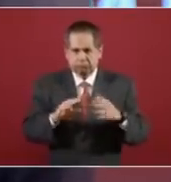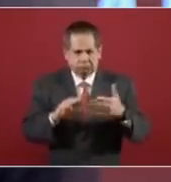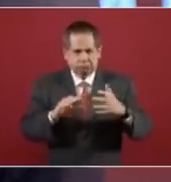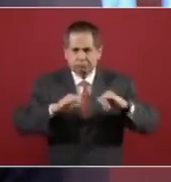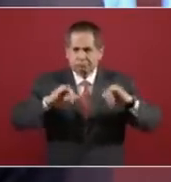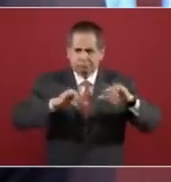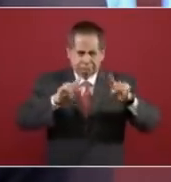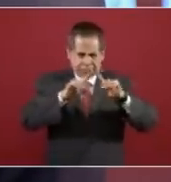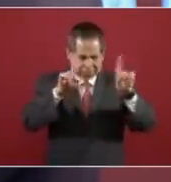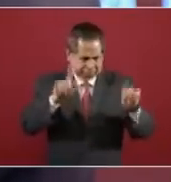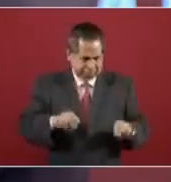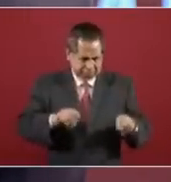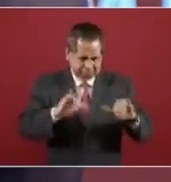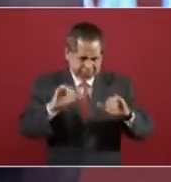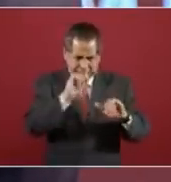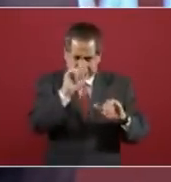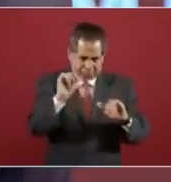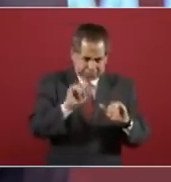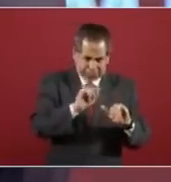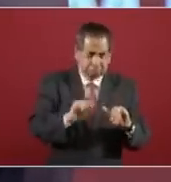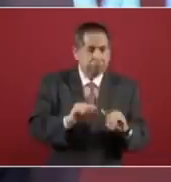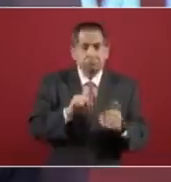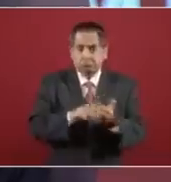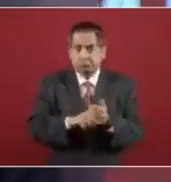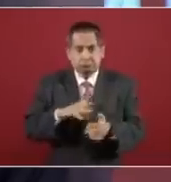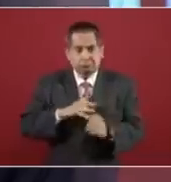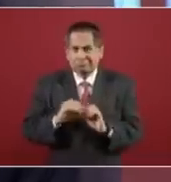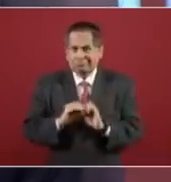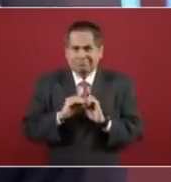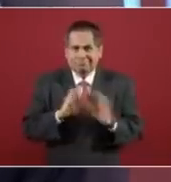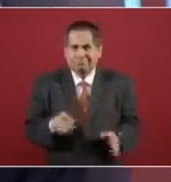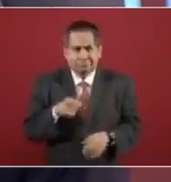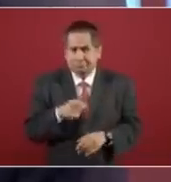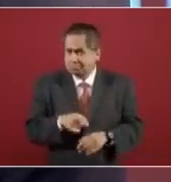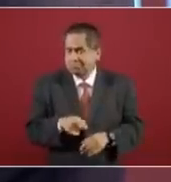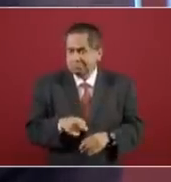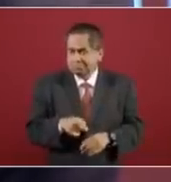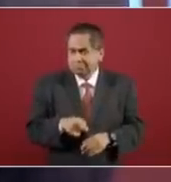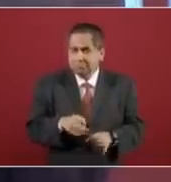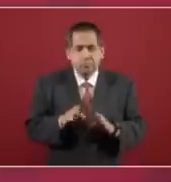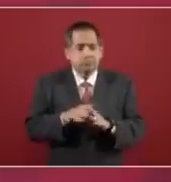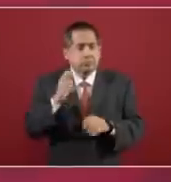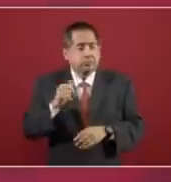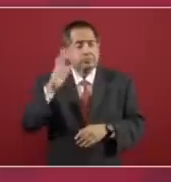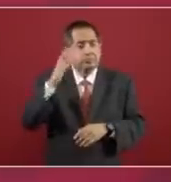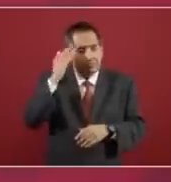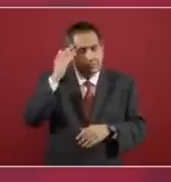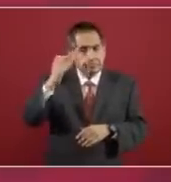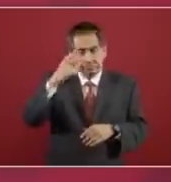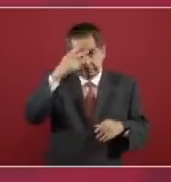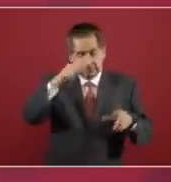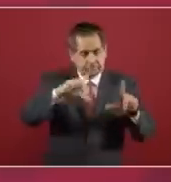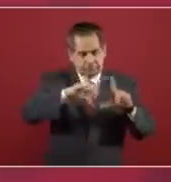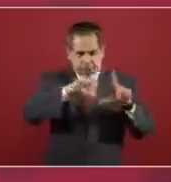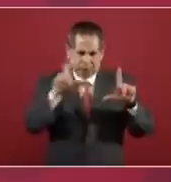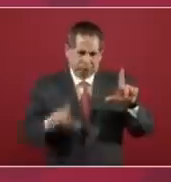plano un mapa de cómo era nuestro territorio